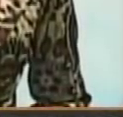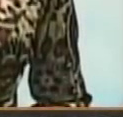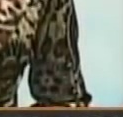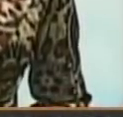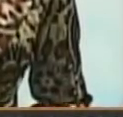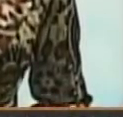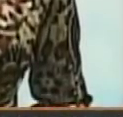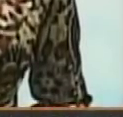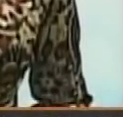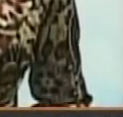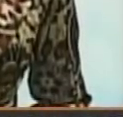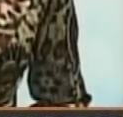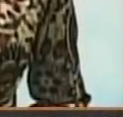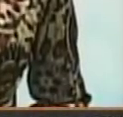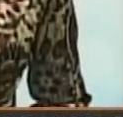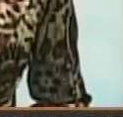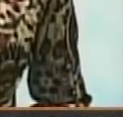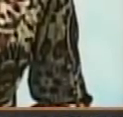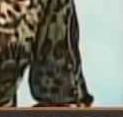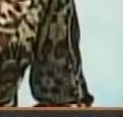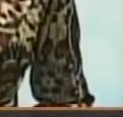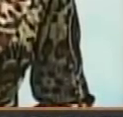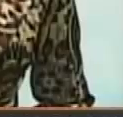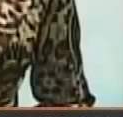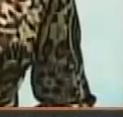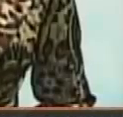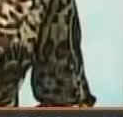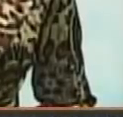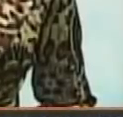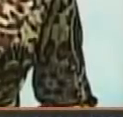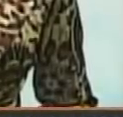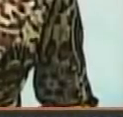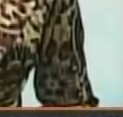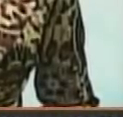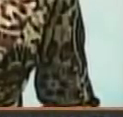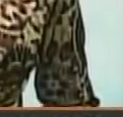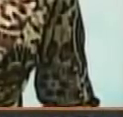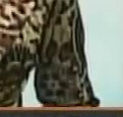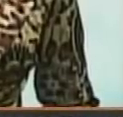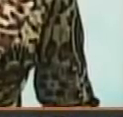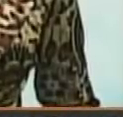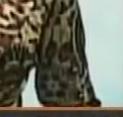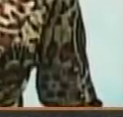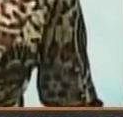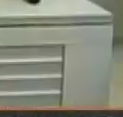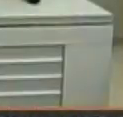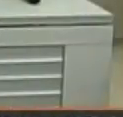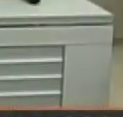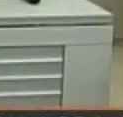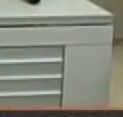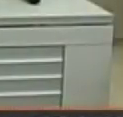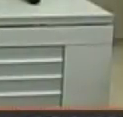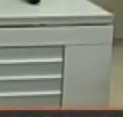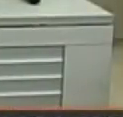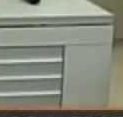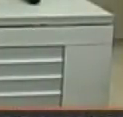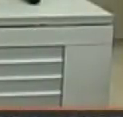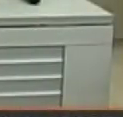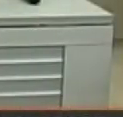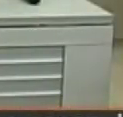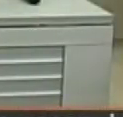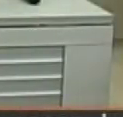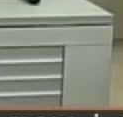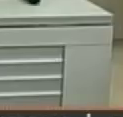de inmediato las declaraciones que va a ofrecer al país la vicepresidenta ejecutiva de la República, Delcy Rodríguez. Muy buenos días.